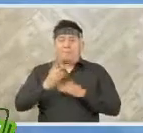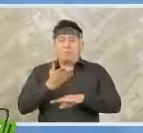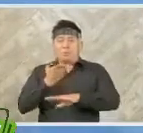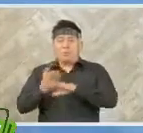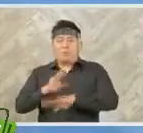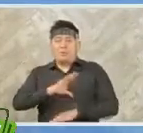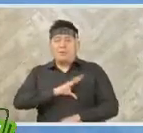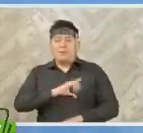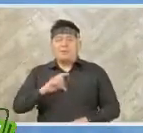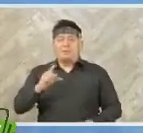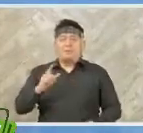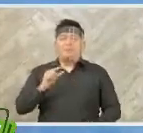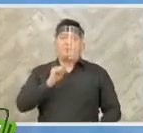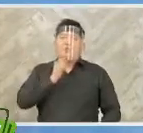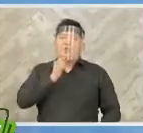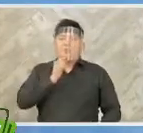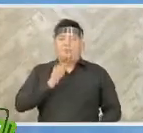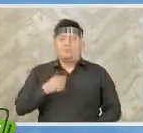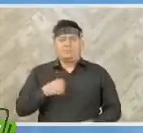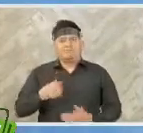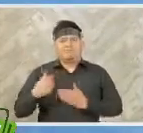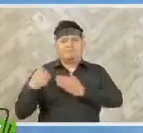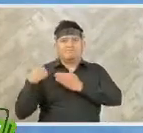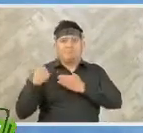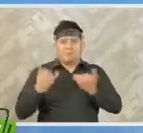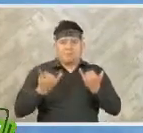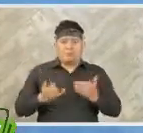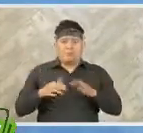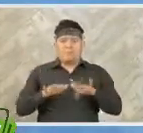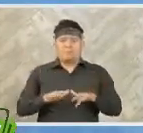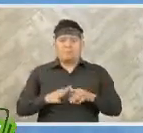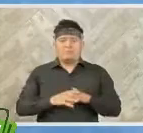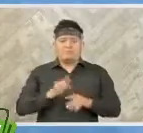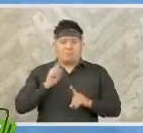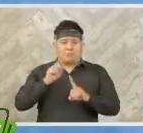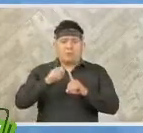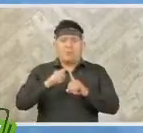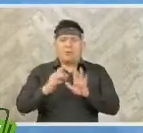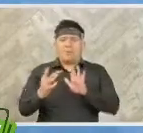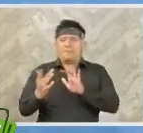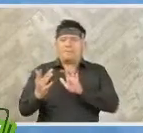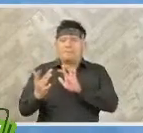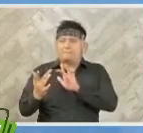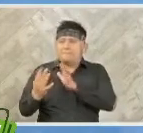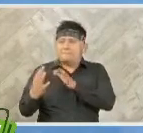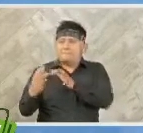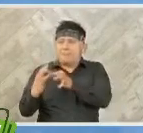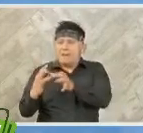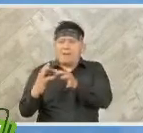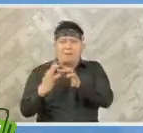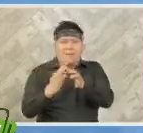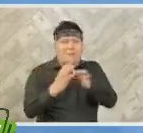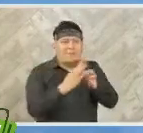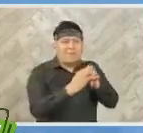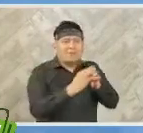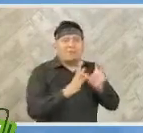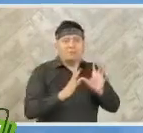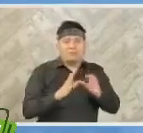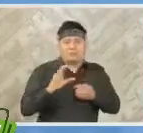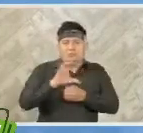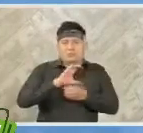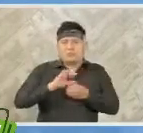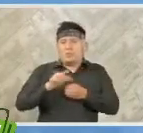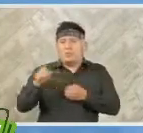se nos puso como reto a esta secretaría trabajar por esa conexión campo-ciudad. En ese